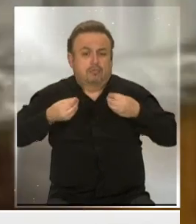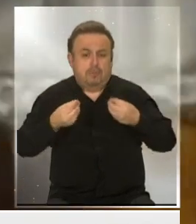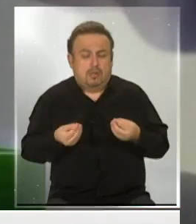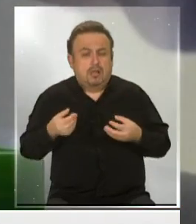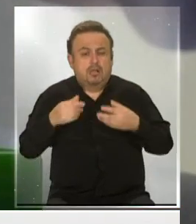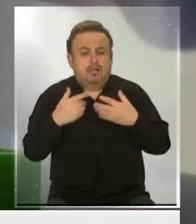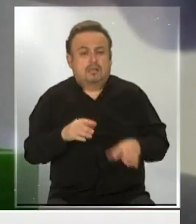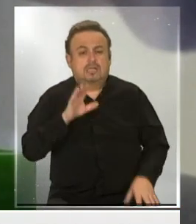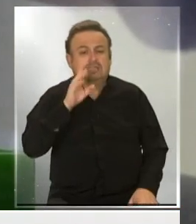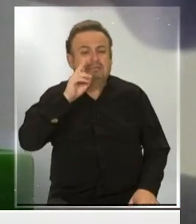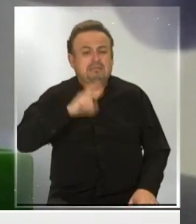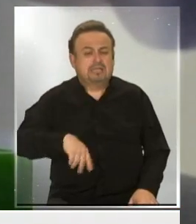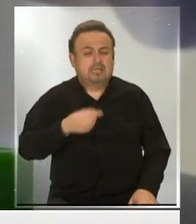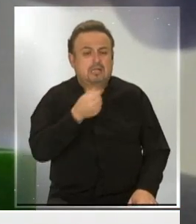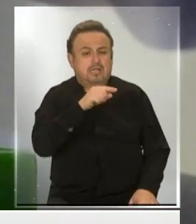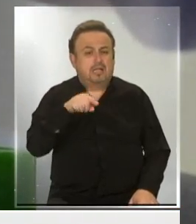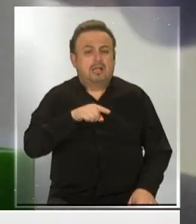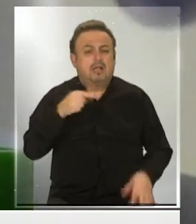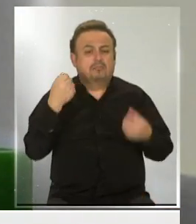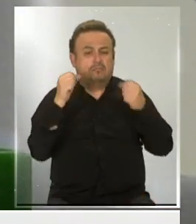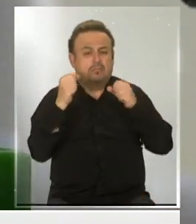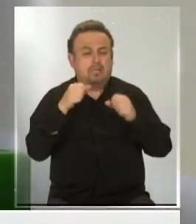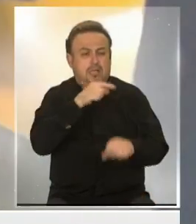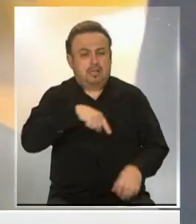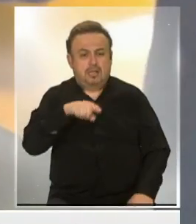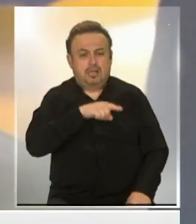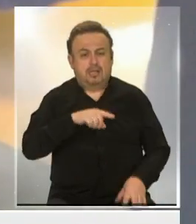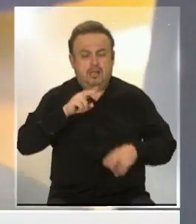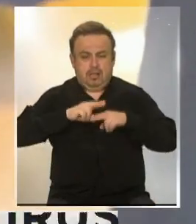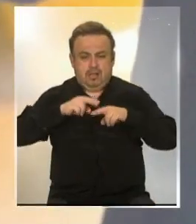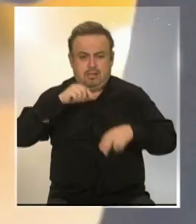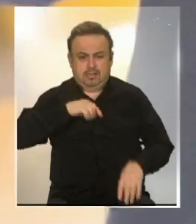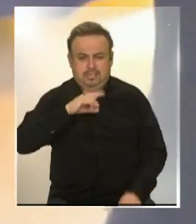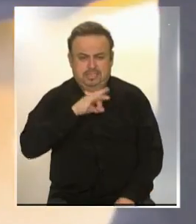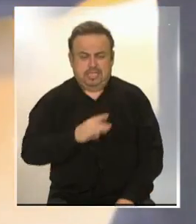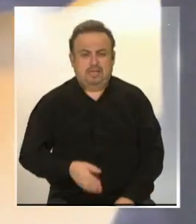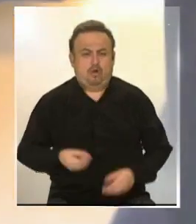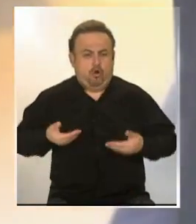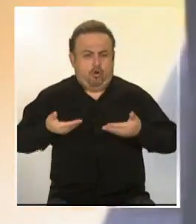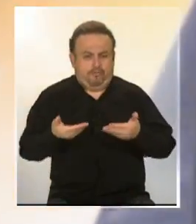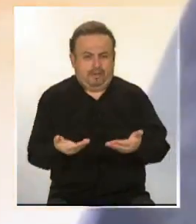transferir sin costo para ser ensayada y fabricada en nuestro país.